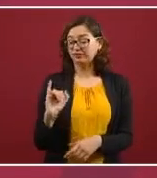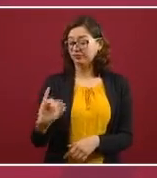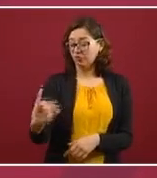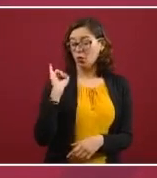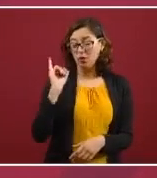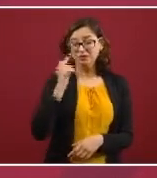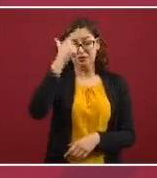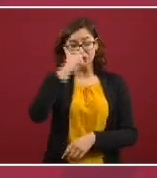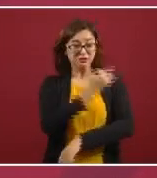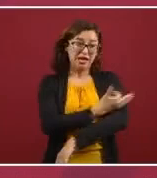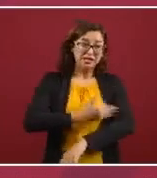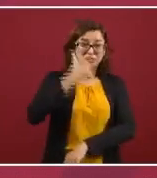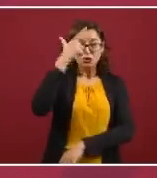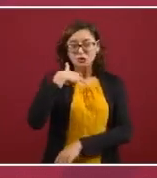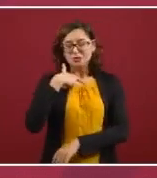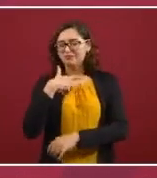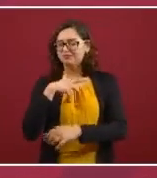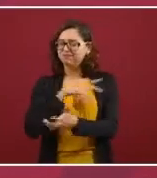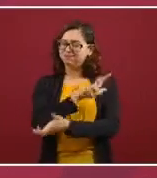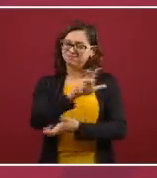jueves,